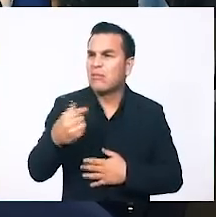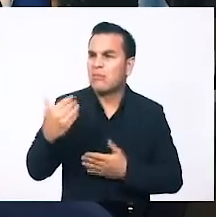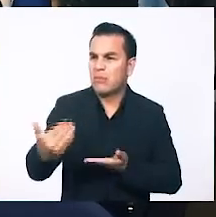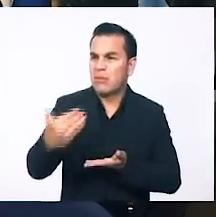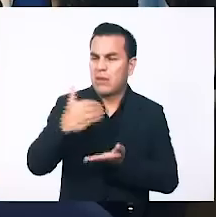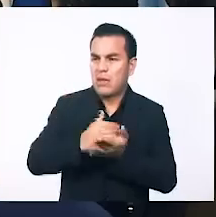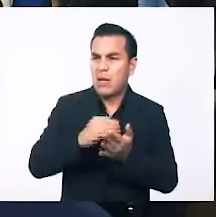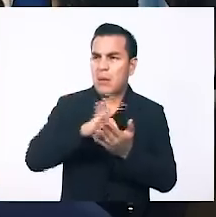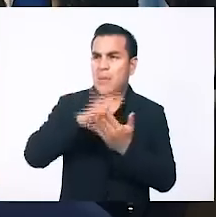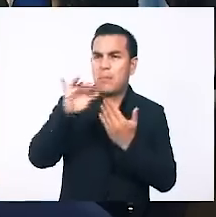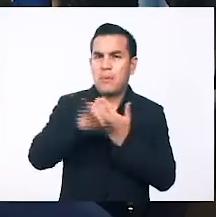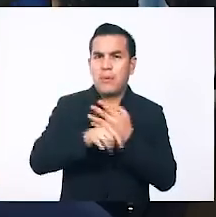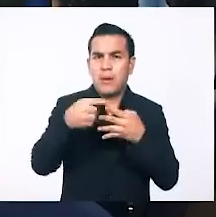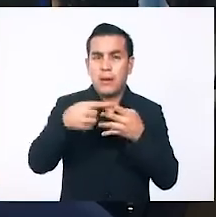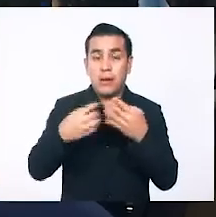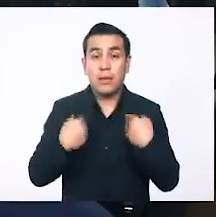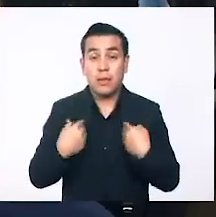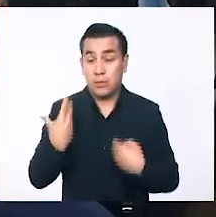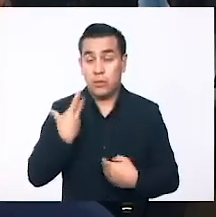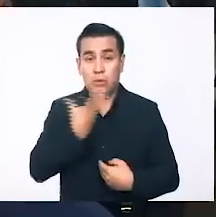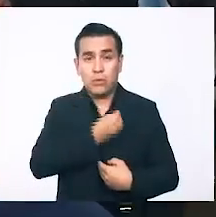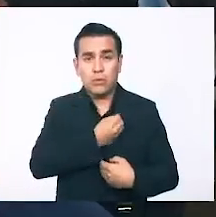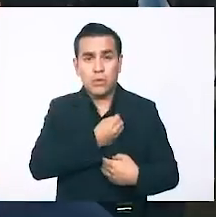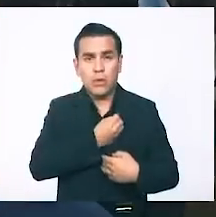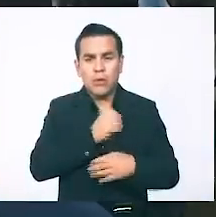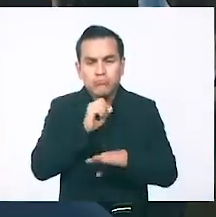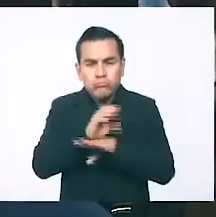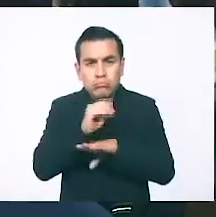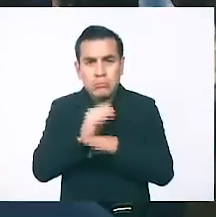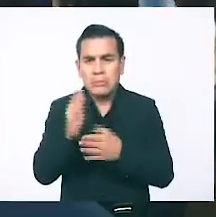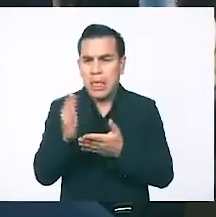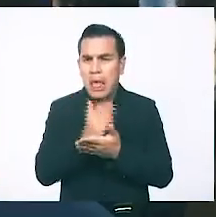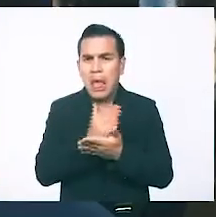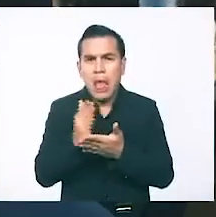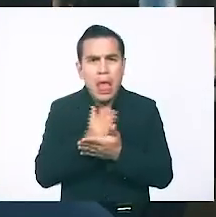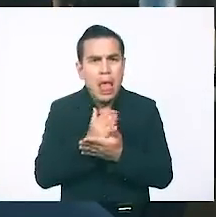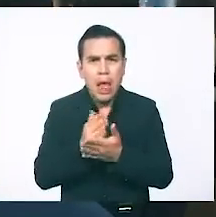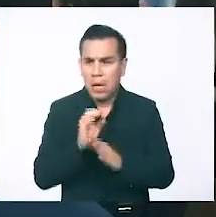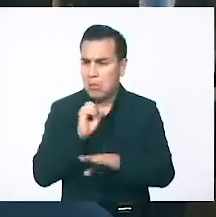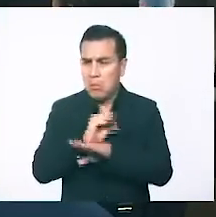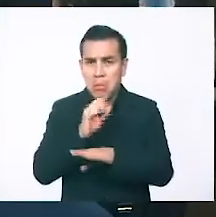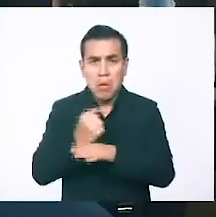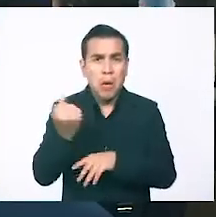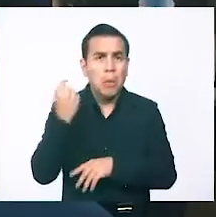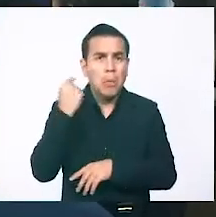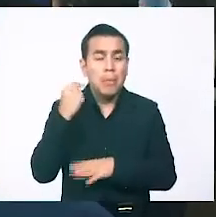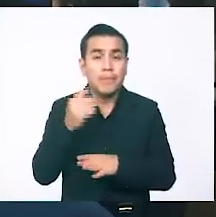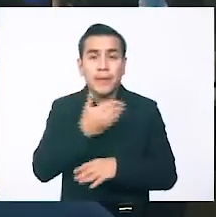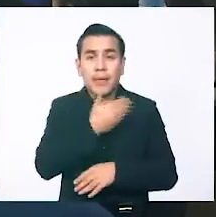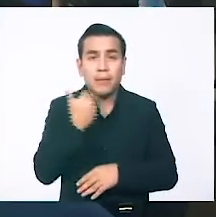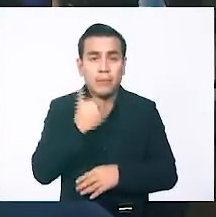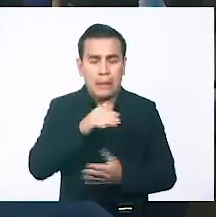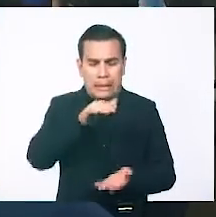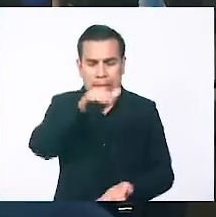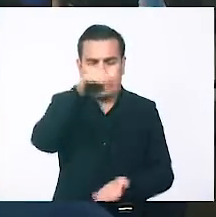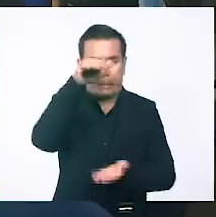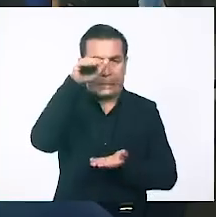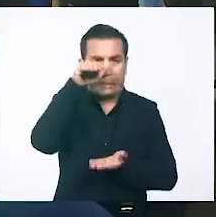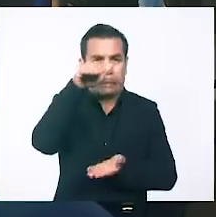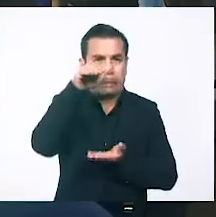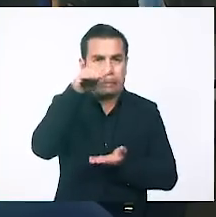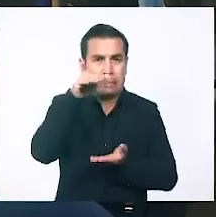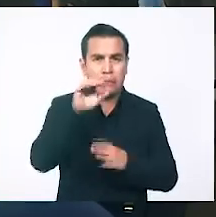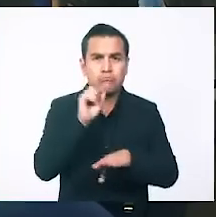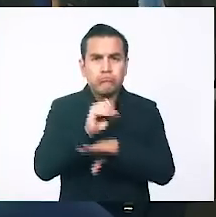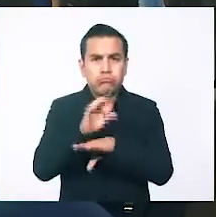proyecto de ley y todas nuestras recomendaciones no están ahí. No está ninguna de nuestras recomendaciones. Le mandamos así de recomendaciones